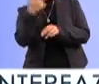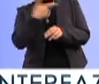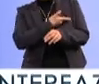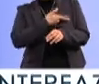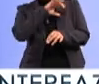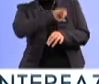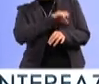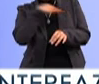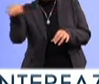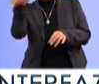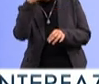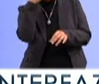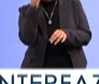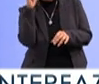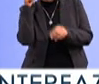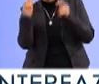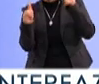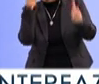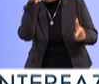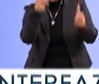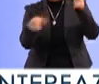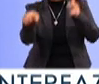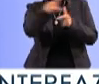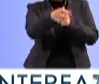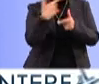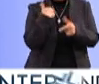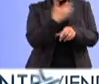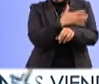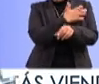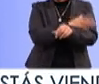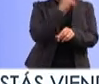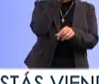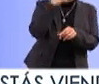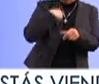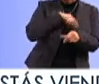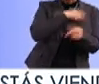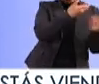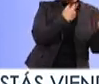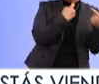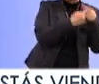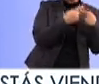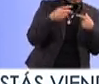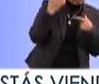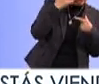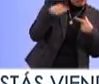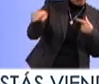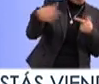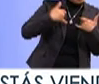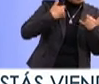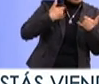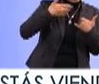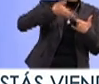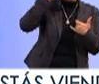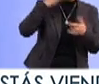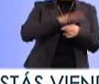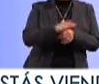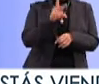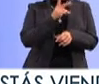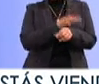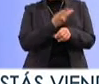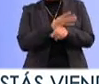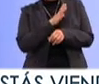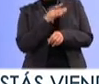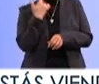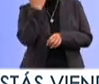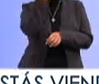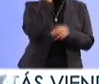de preferencias nos damos cuenta los compañeros orientadores al momento de estar aplicando es que muchos chicos no saben qué tipo de bachillerato